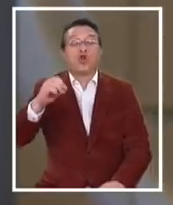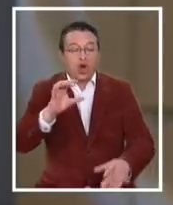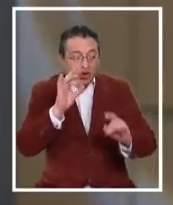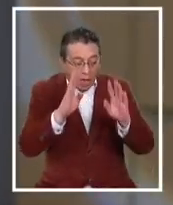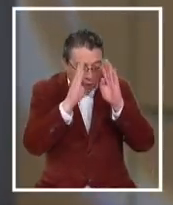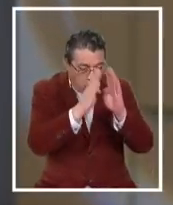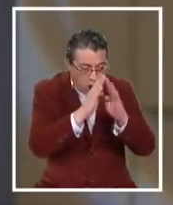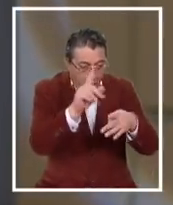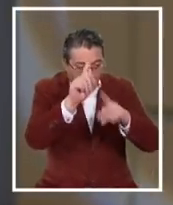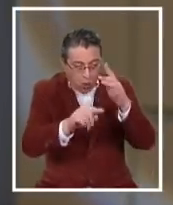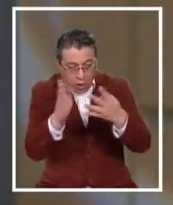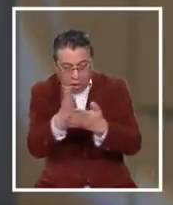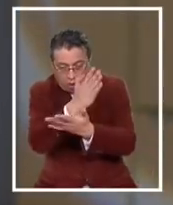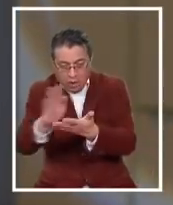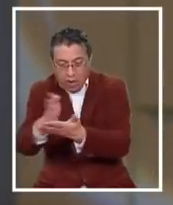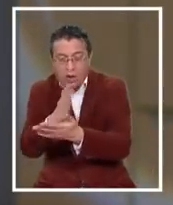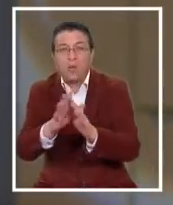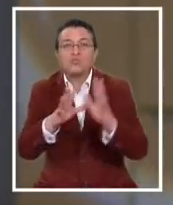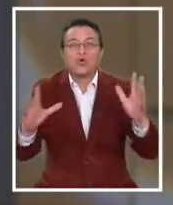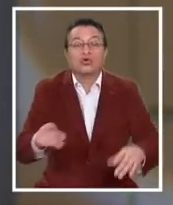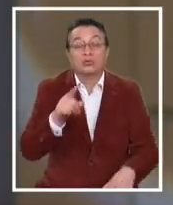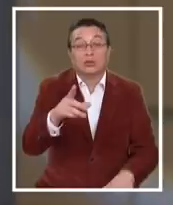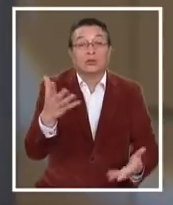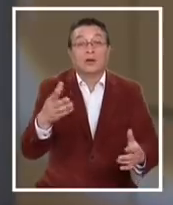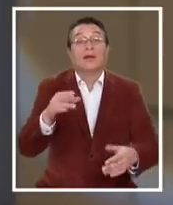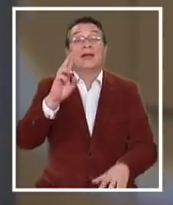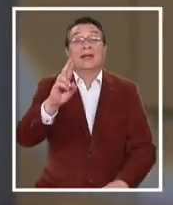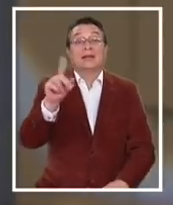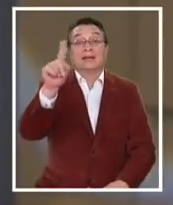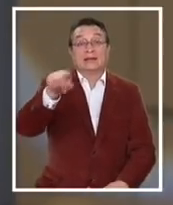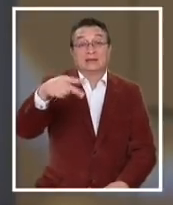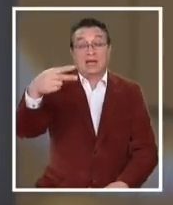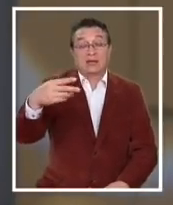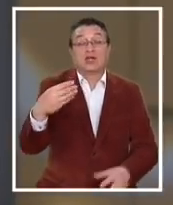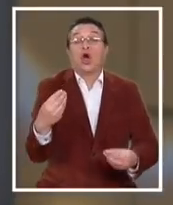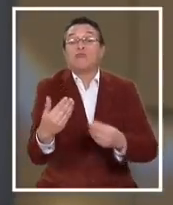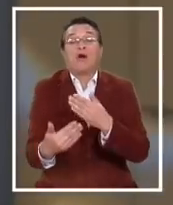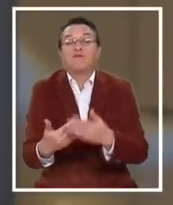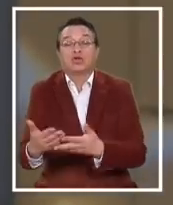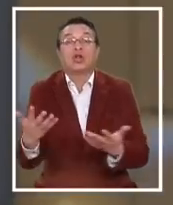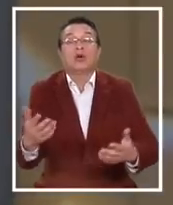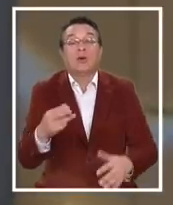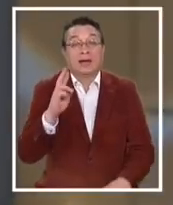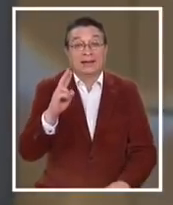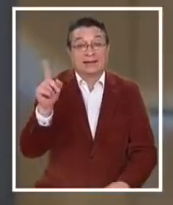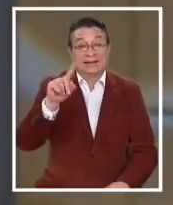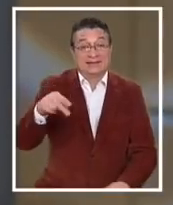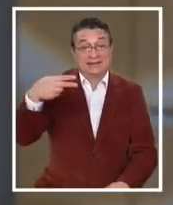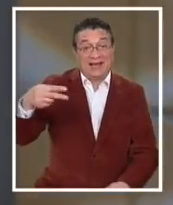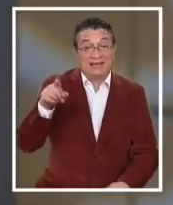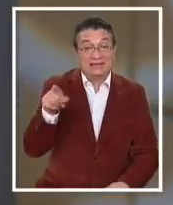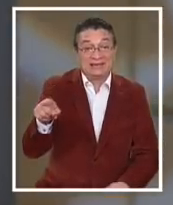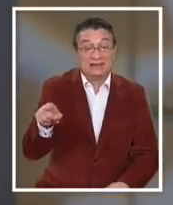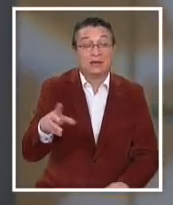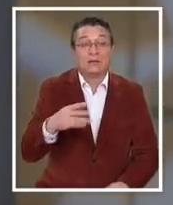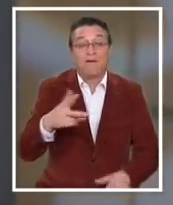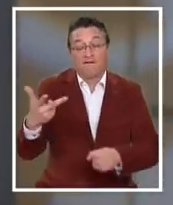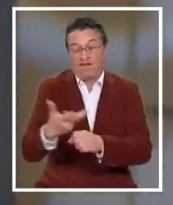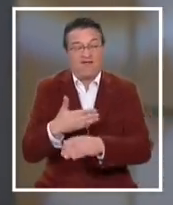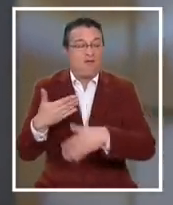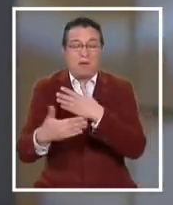ultrafocalización. Yo me imagino que ustedes conocen cómo funciona el registro social de hogares. Sí. El registro social de hogares funciona